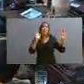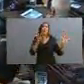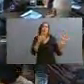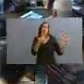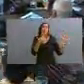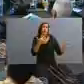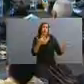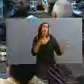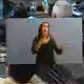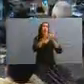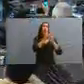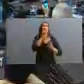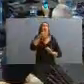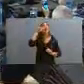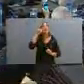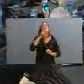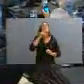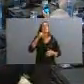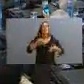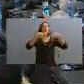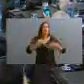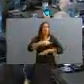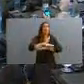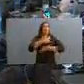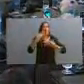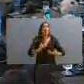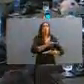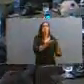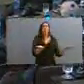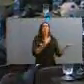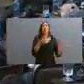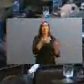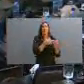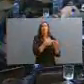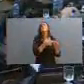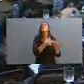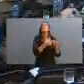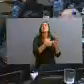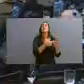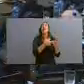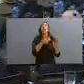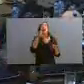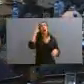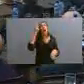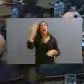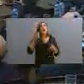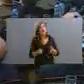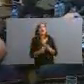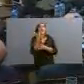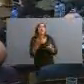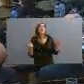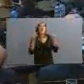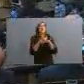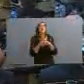rimbombantes. Y para que esa ley funcionara, con declaraciones juradas, obligatorias, era necesario crear una Comisión Nacional de